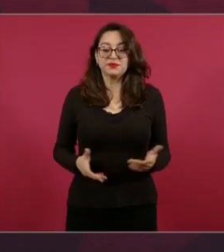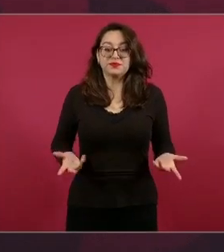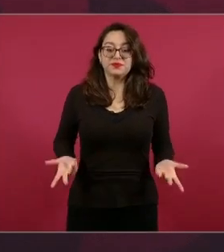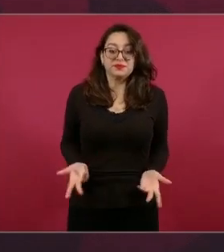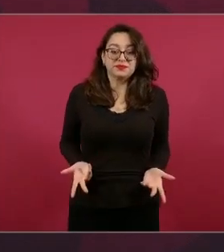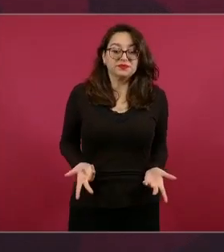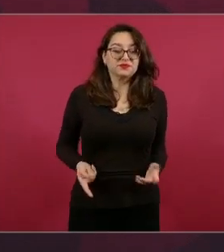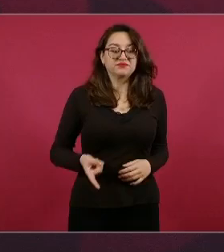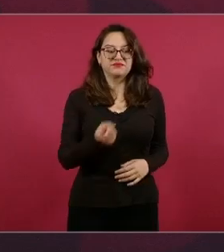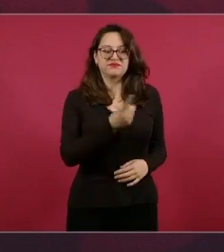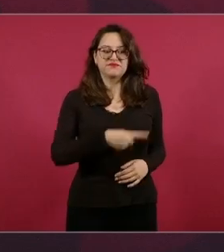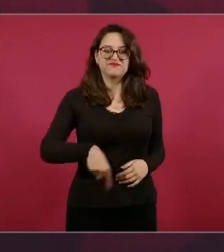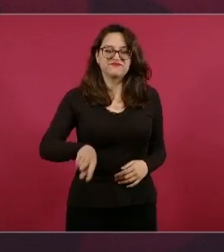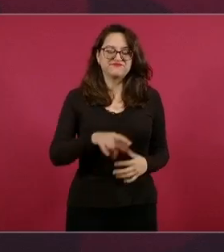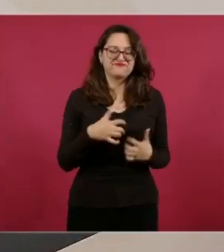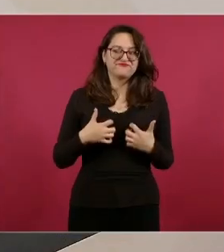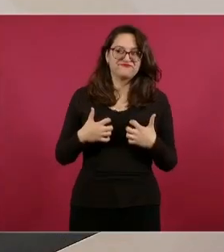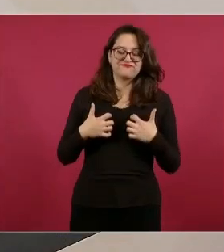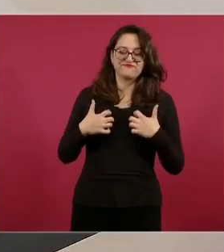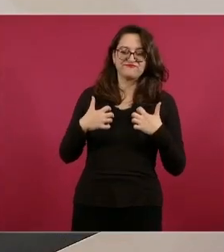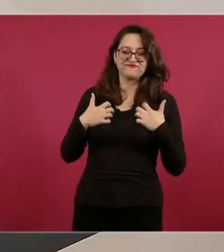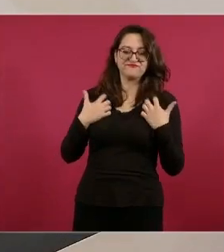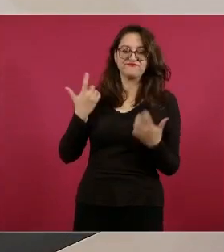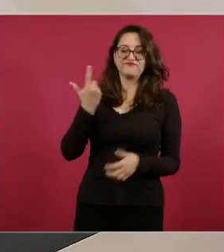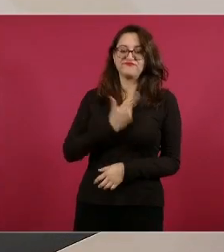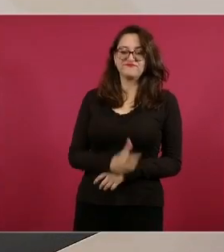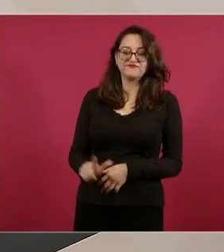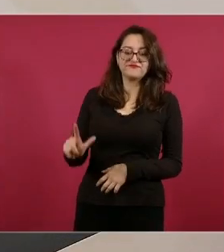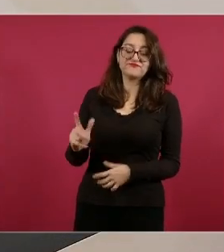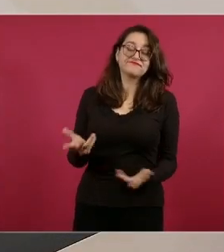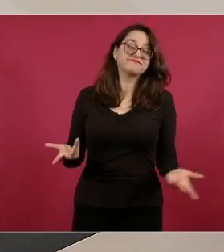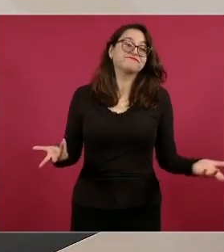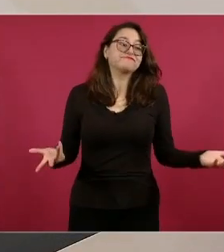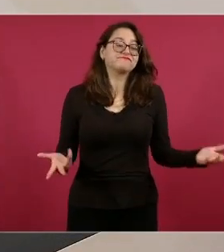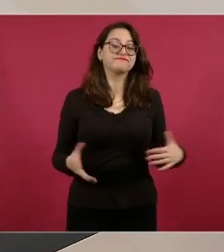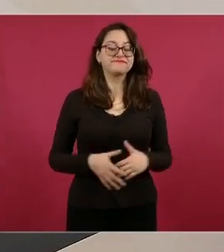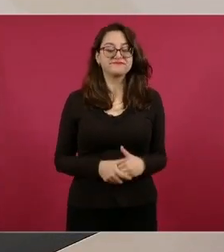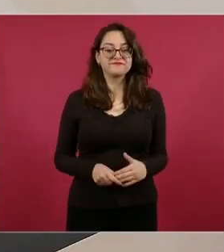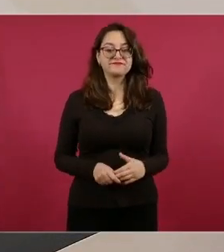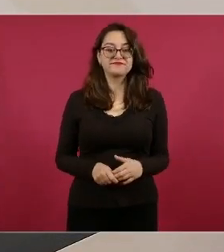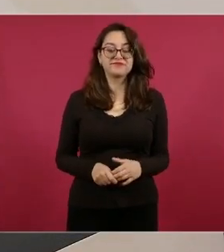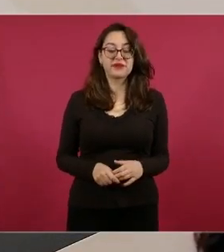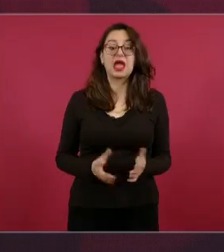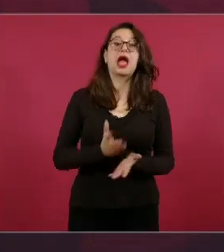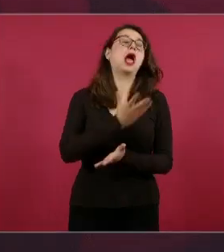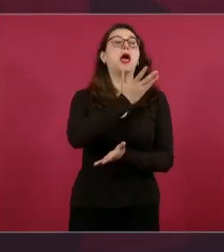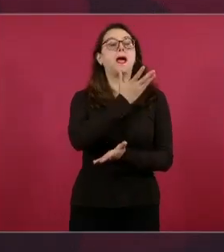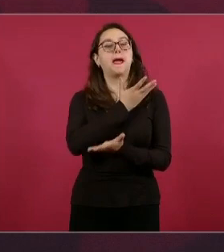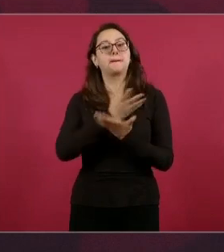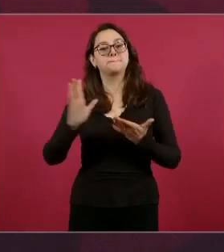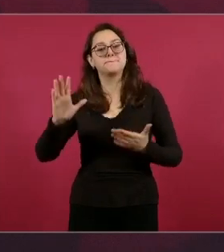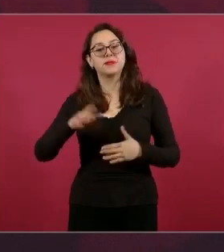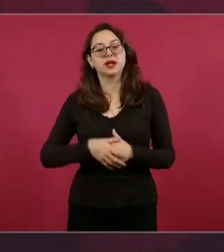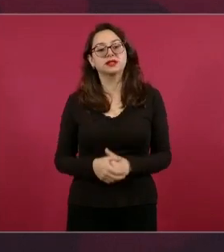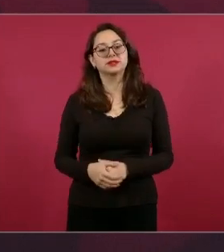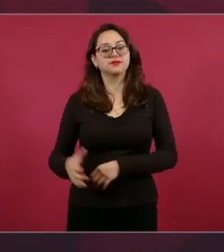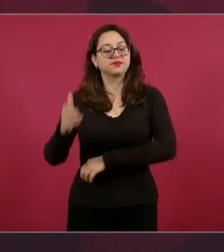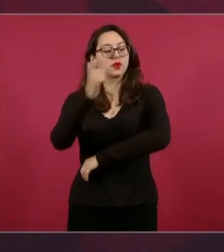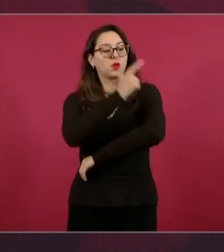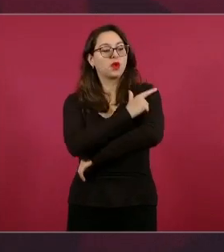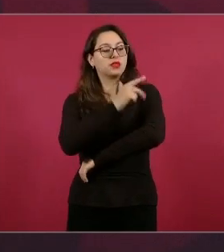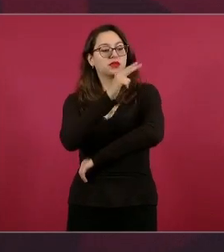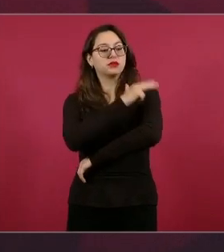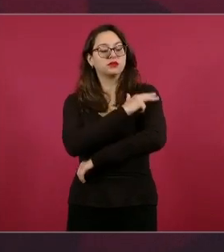les gusta mucho a algunos. ¿Cuántos cuarteles de la